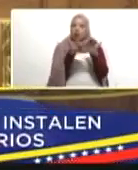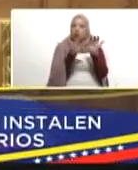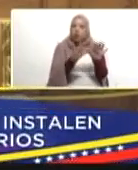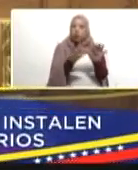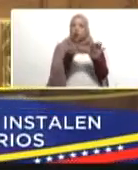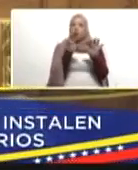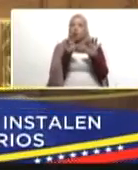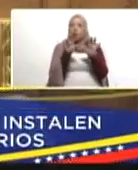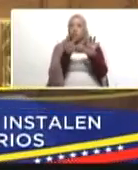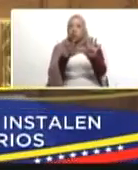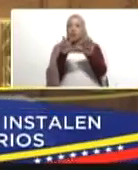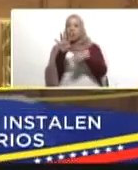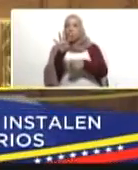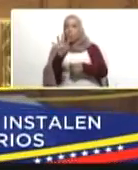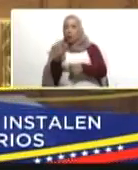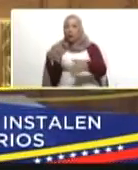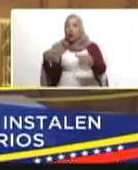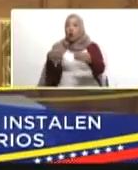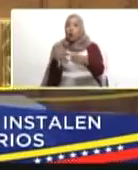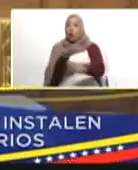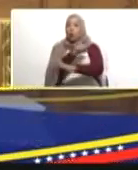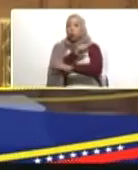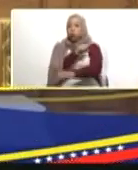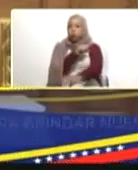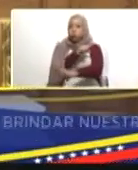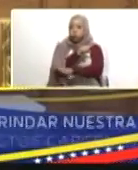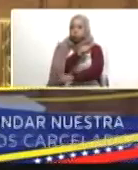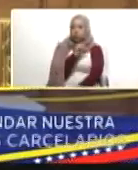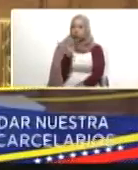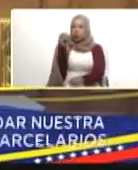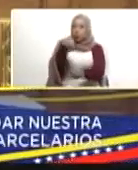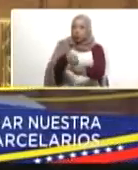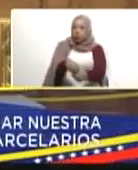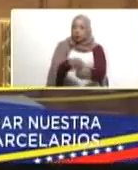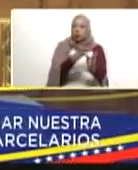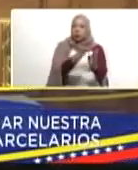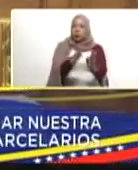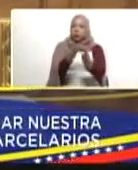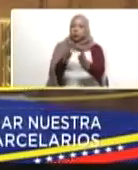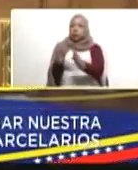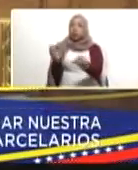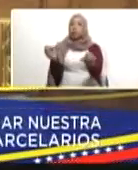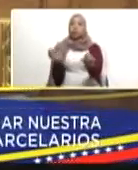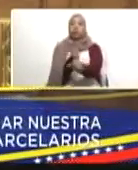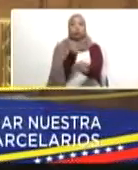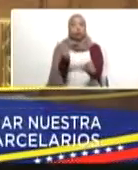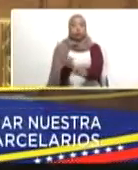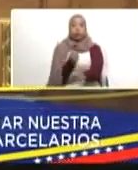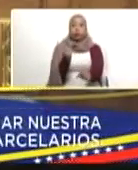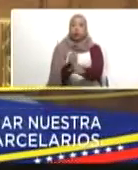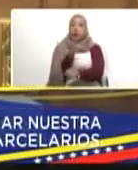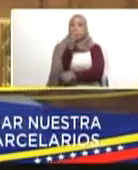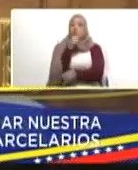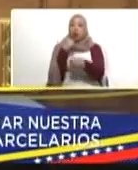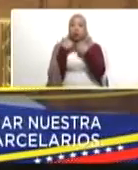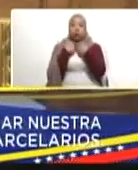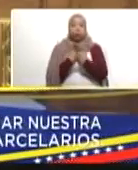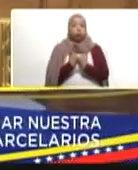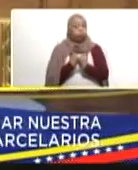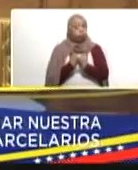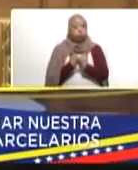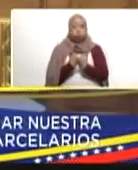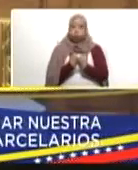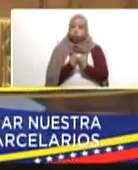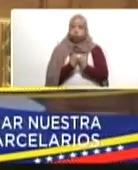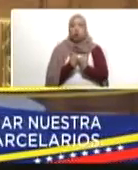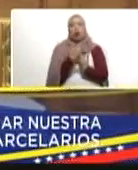1884 grupos de delincuencia organizada es un trabajo sin descanso